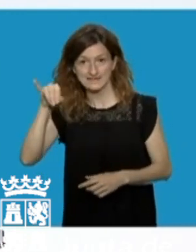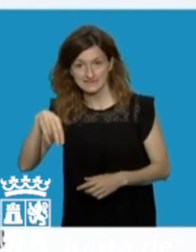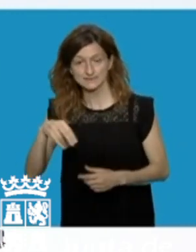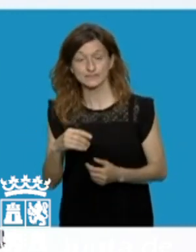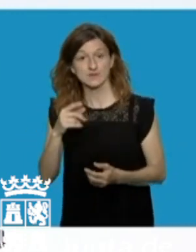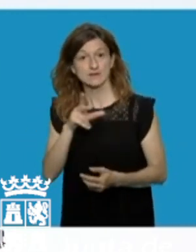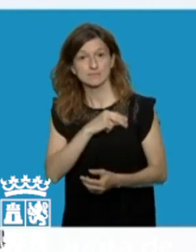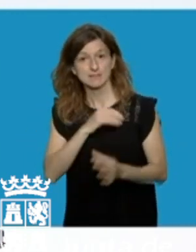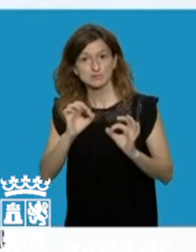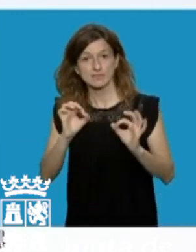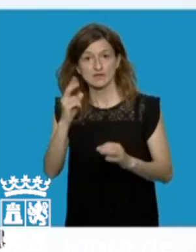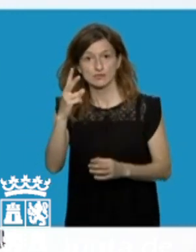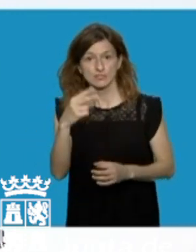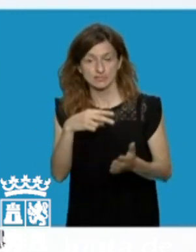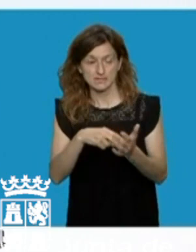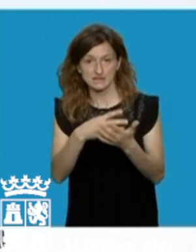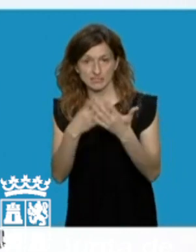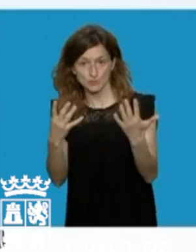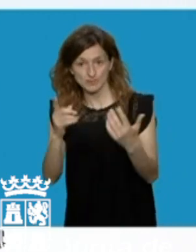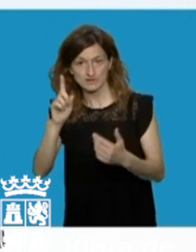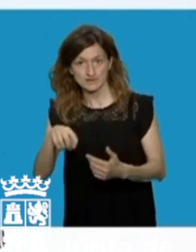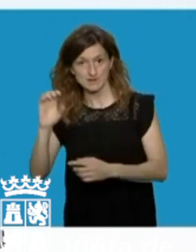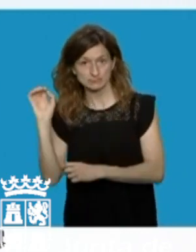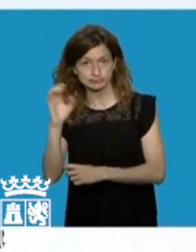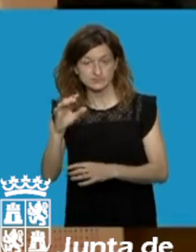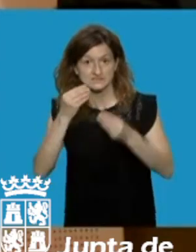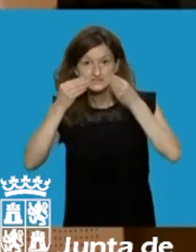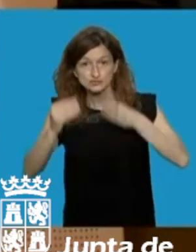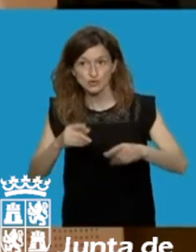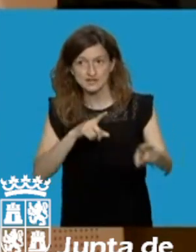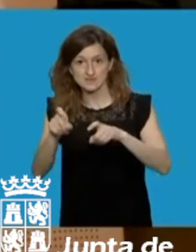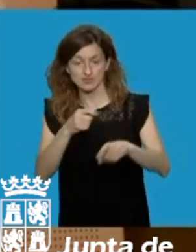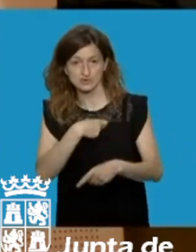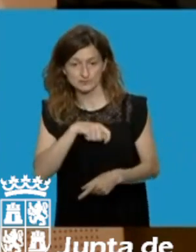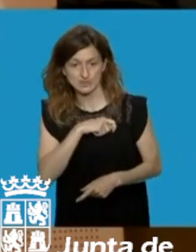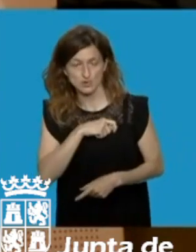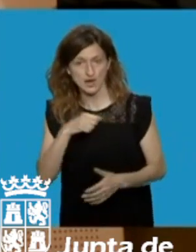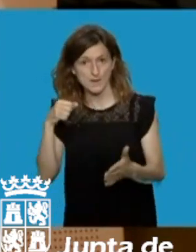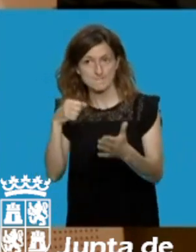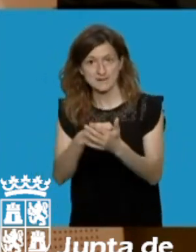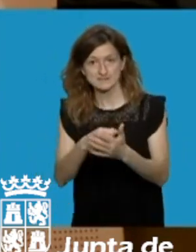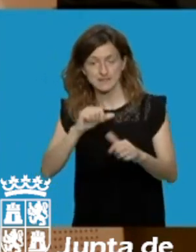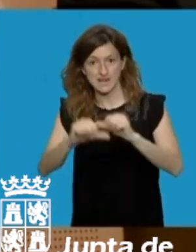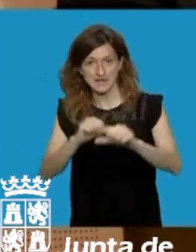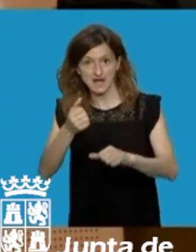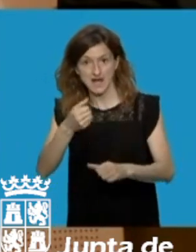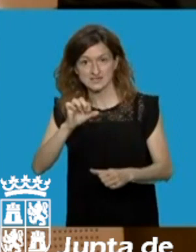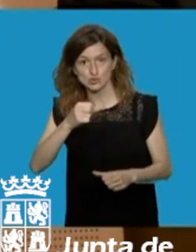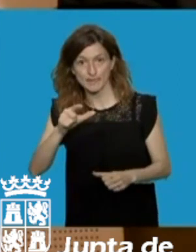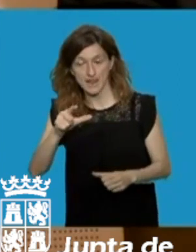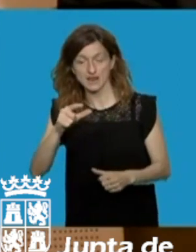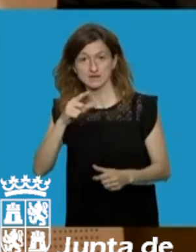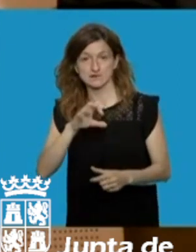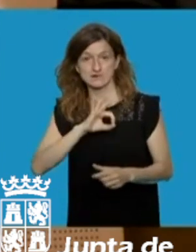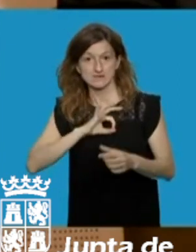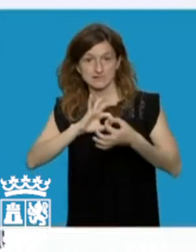mención especial 2019, máximo goleador de la historia de la selección española, máximo goleador de la Liga Asobal, campeón del mundo, medalla olímpica,